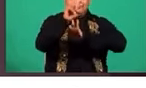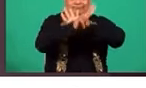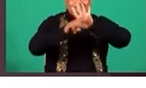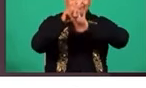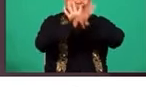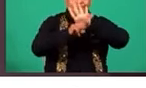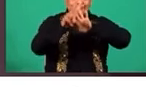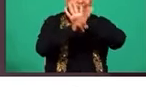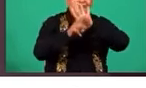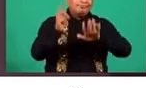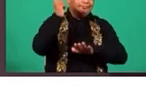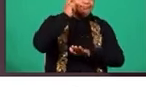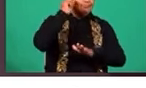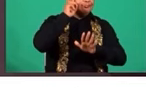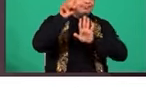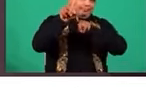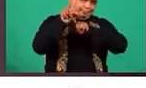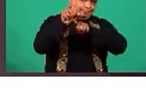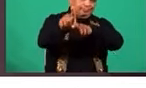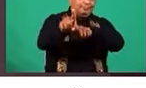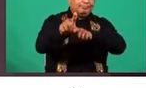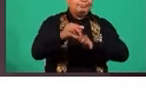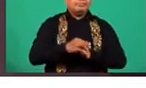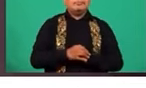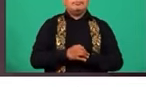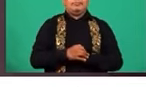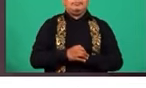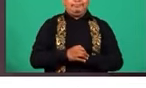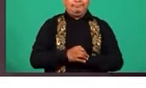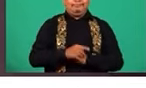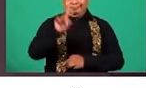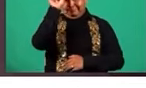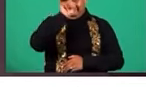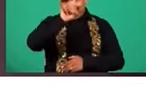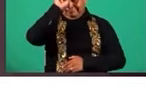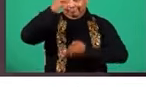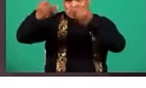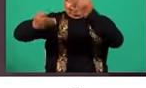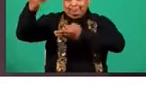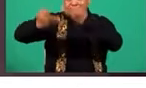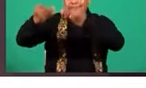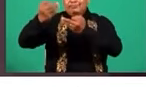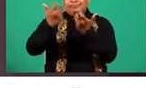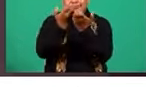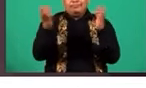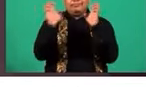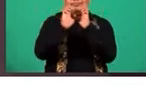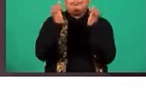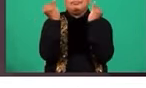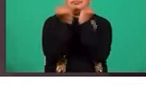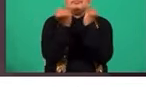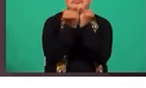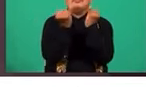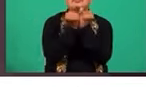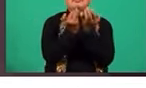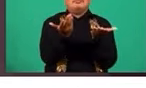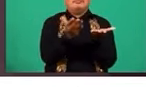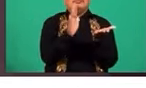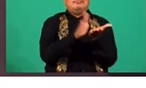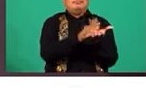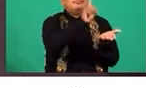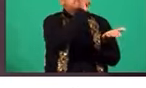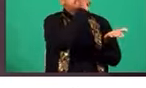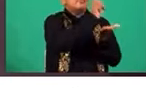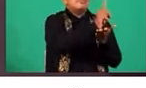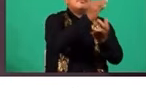porque también, muy bien defendido por nuestro consejero jurídico y el equipo, pues apelamos al derecho